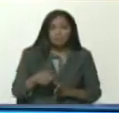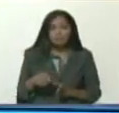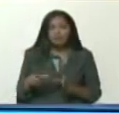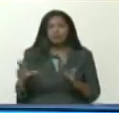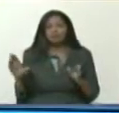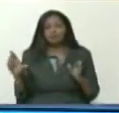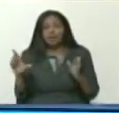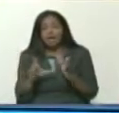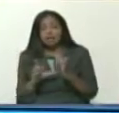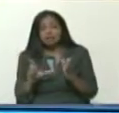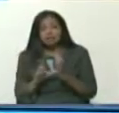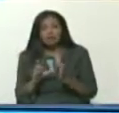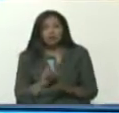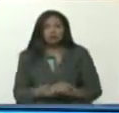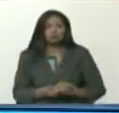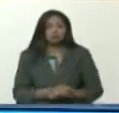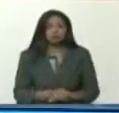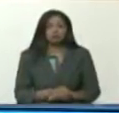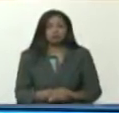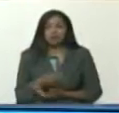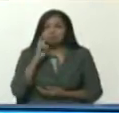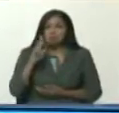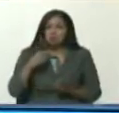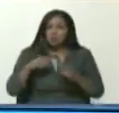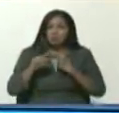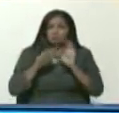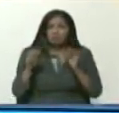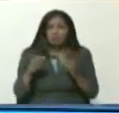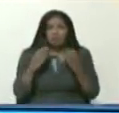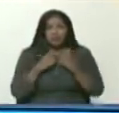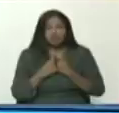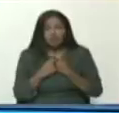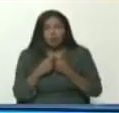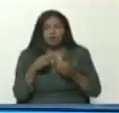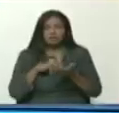liceo. ¿Se dan cuenta el concepto, Aristóbulo?